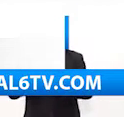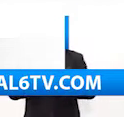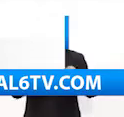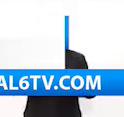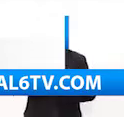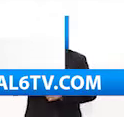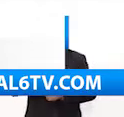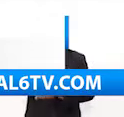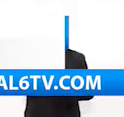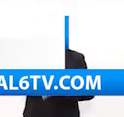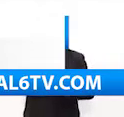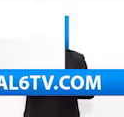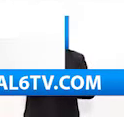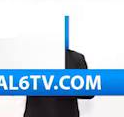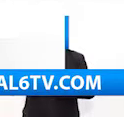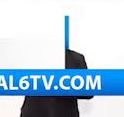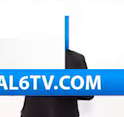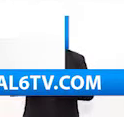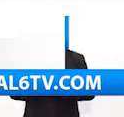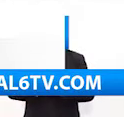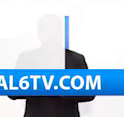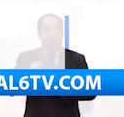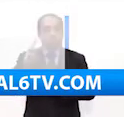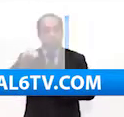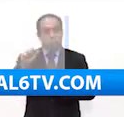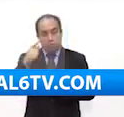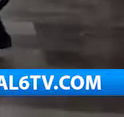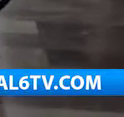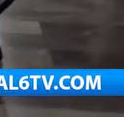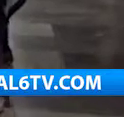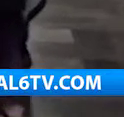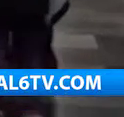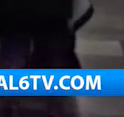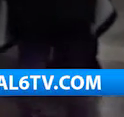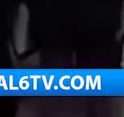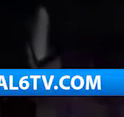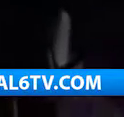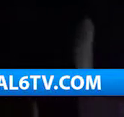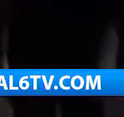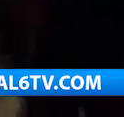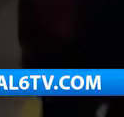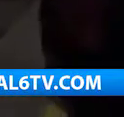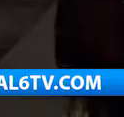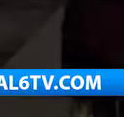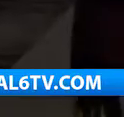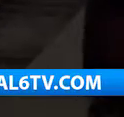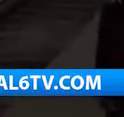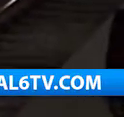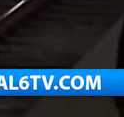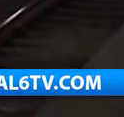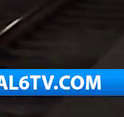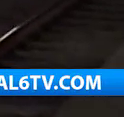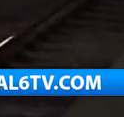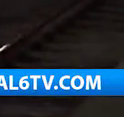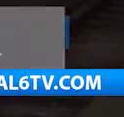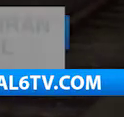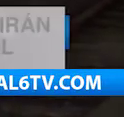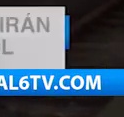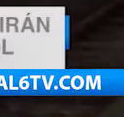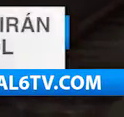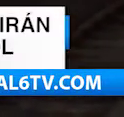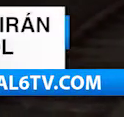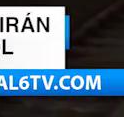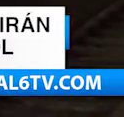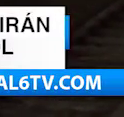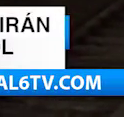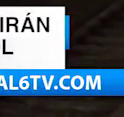de mando en la CEMOVI y tener toda la información en tiempo real sobre lo que está sucediendo en la ciudad. El gerente de la División del Valle de México del centro de la CFE, Osvaldo de León, mencionó